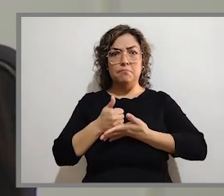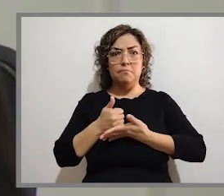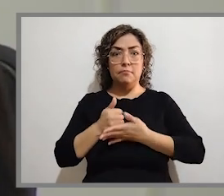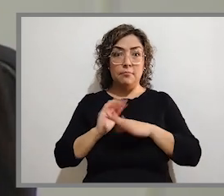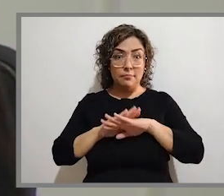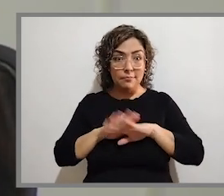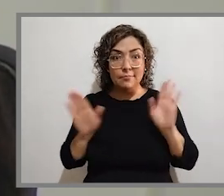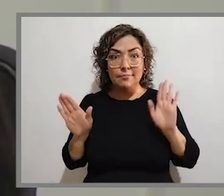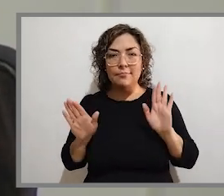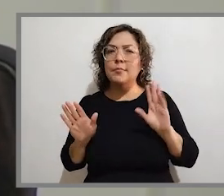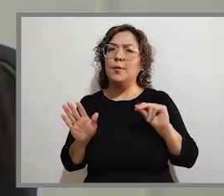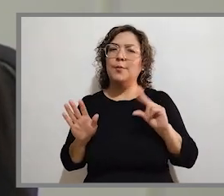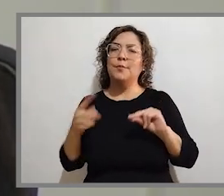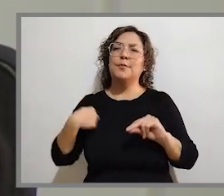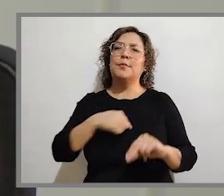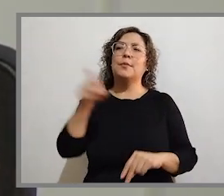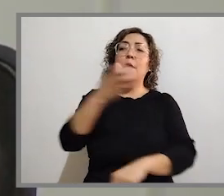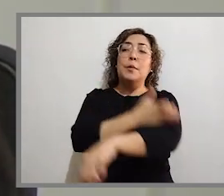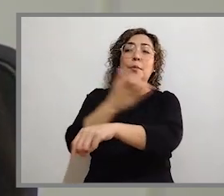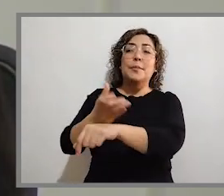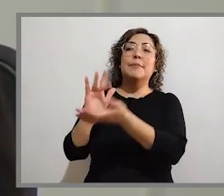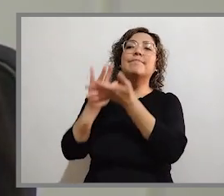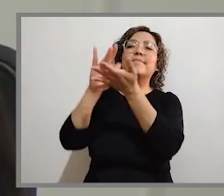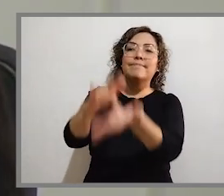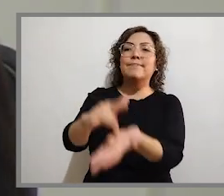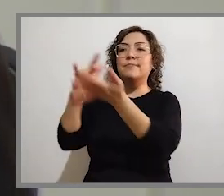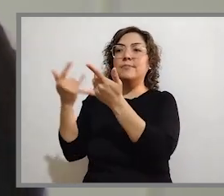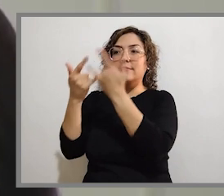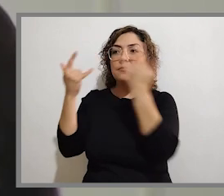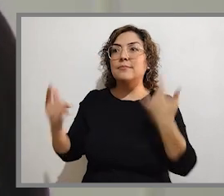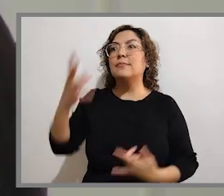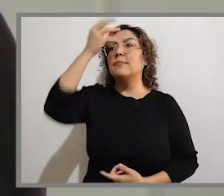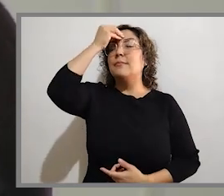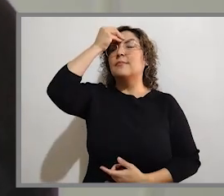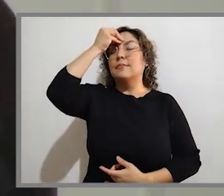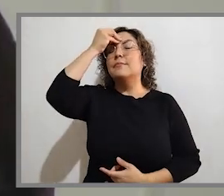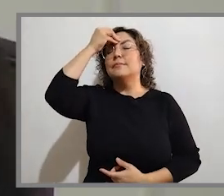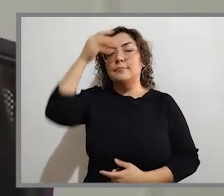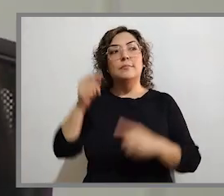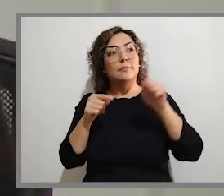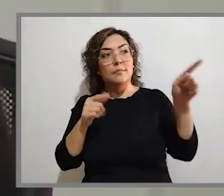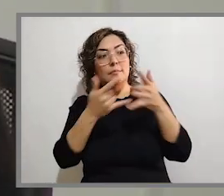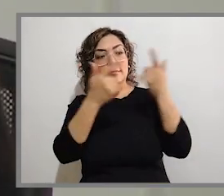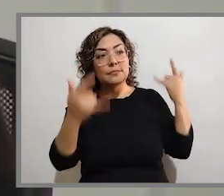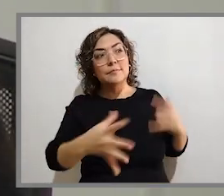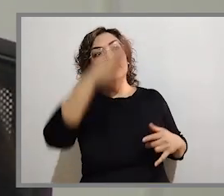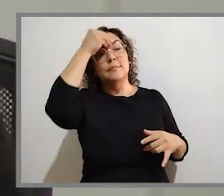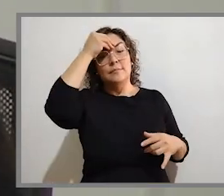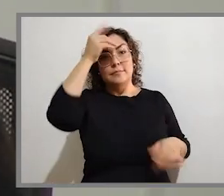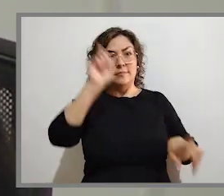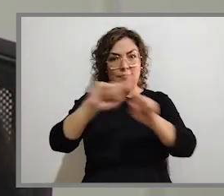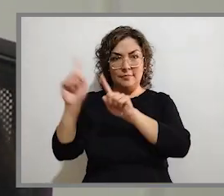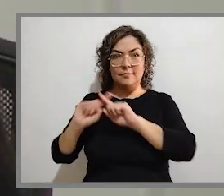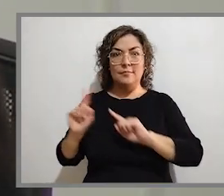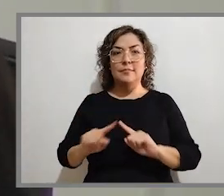para trabajar en conjunto, para aprender de las experiencias adquiridas por unas u otras y también